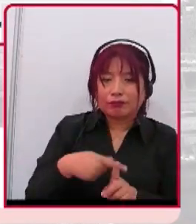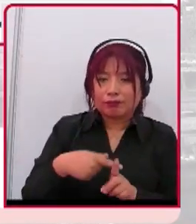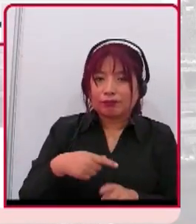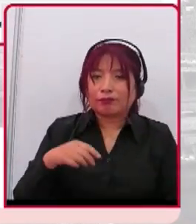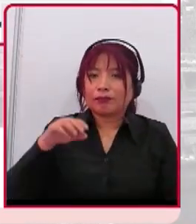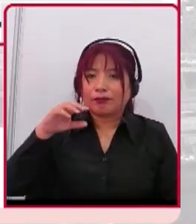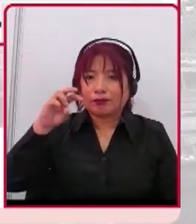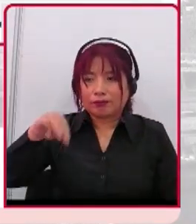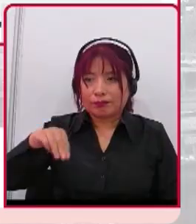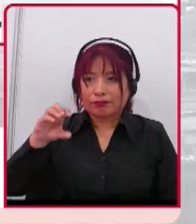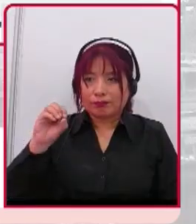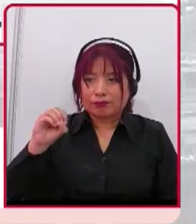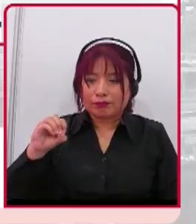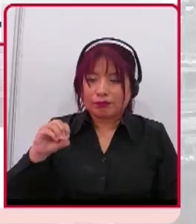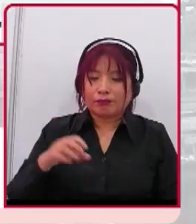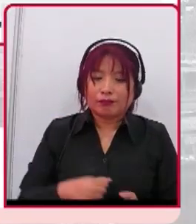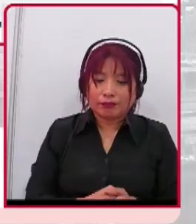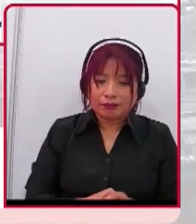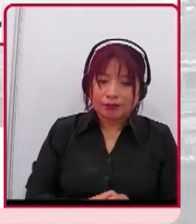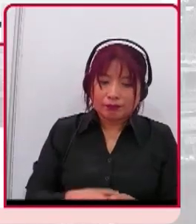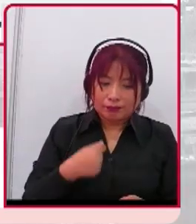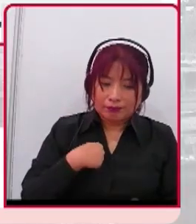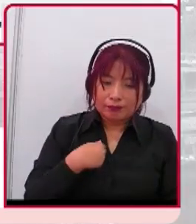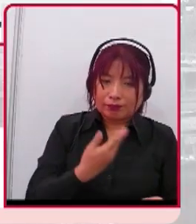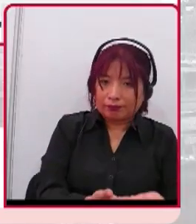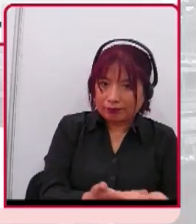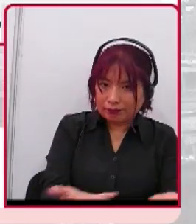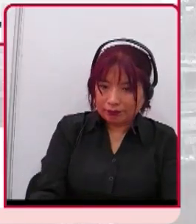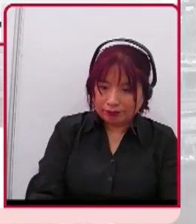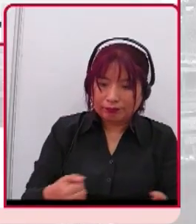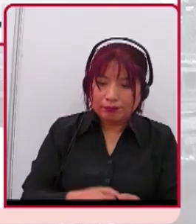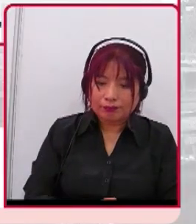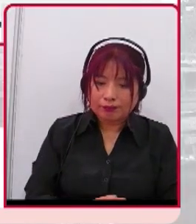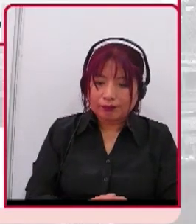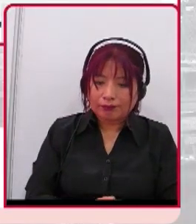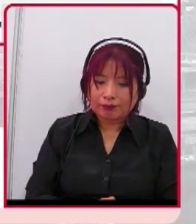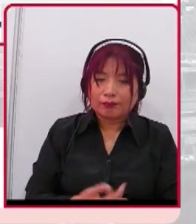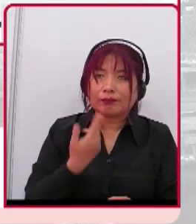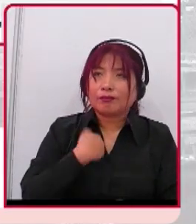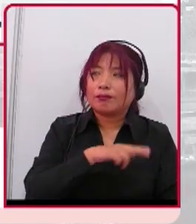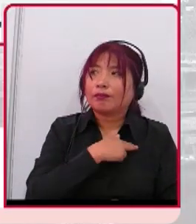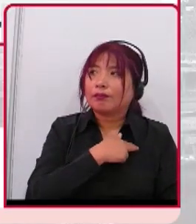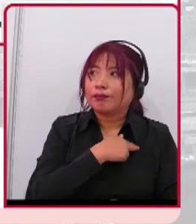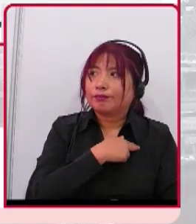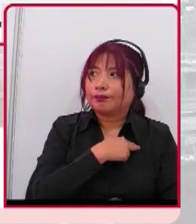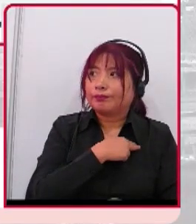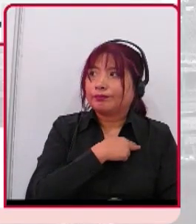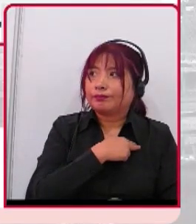Algo característico de Constancia es que básicamente somos